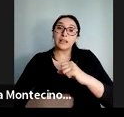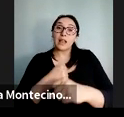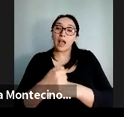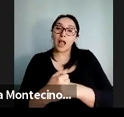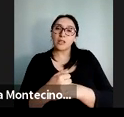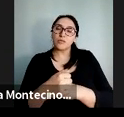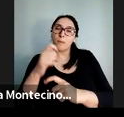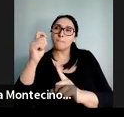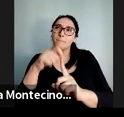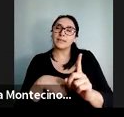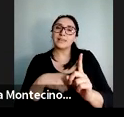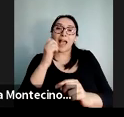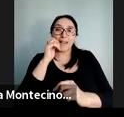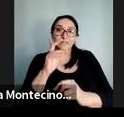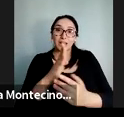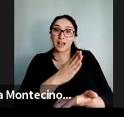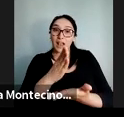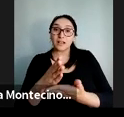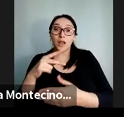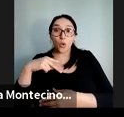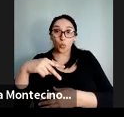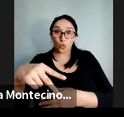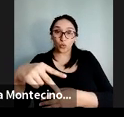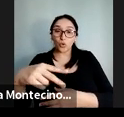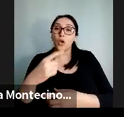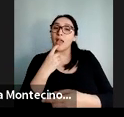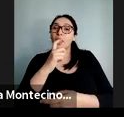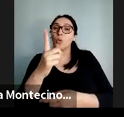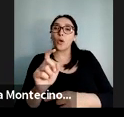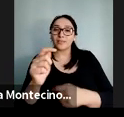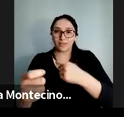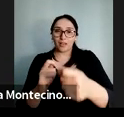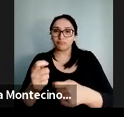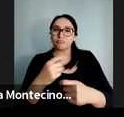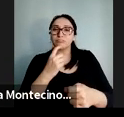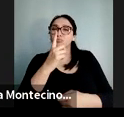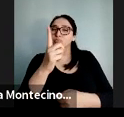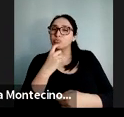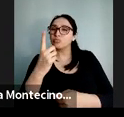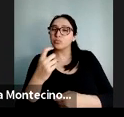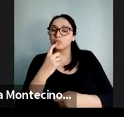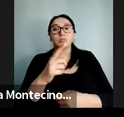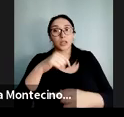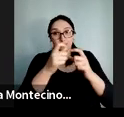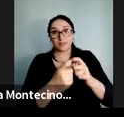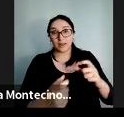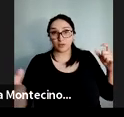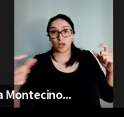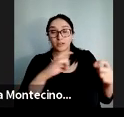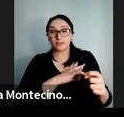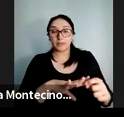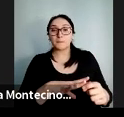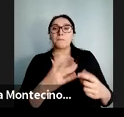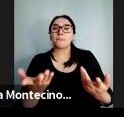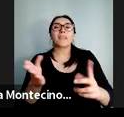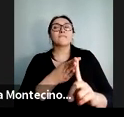meses de abril a junio, una encuesta nacional sobre la violencia de género en Internet. Nosotras ya habíamos